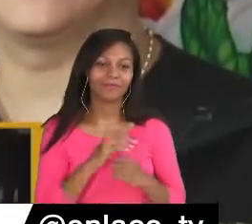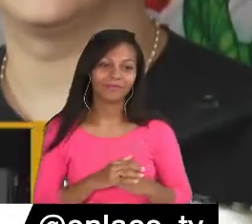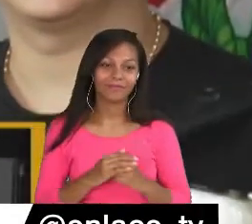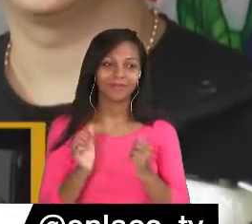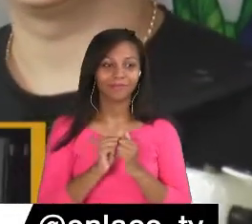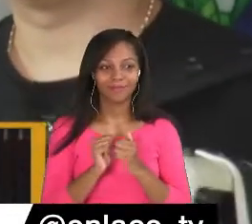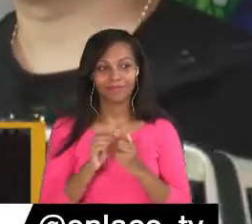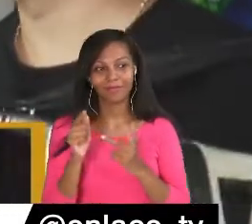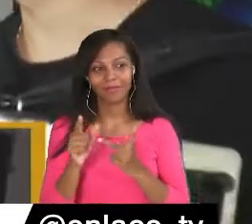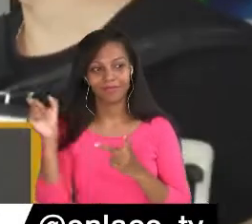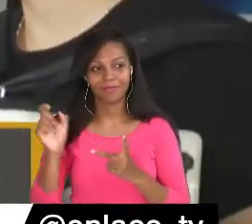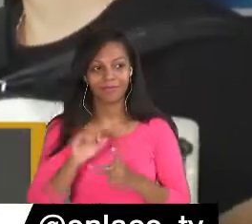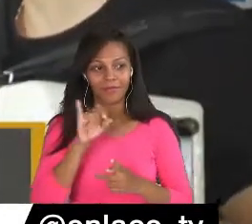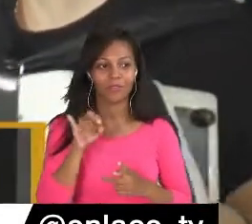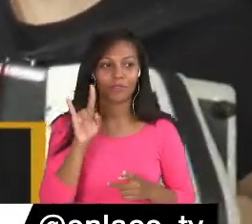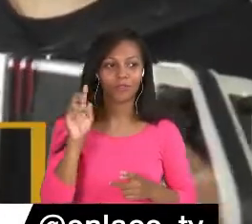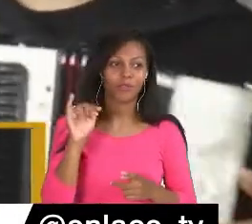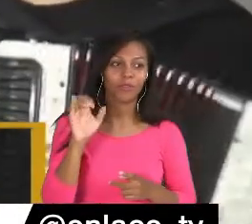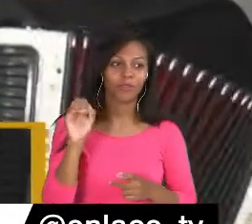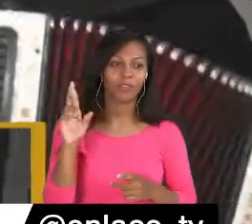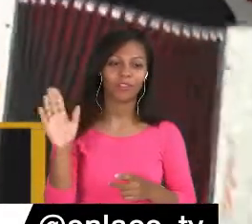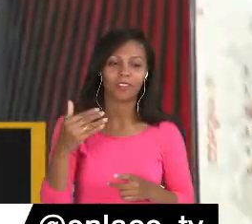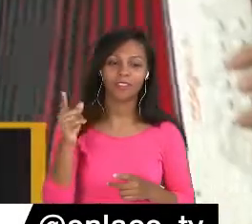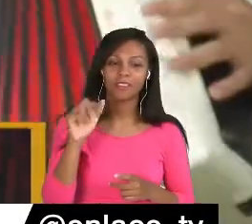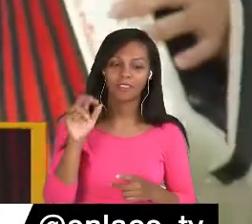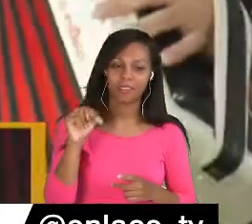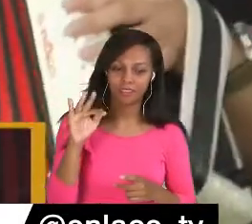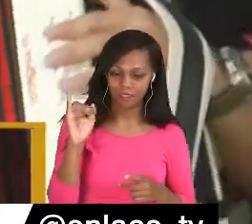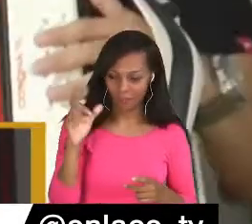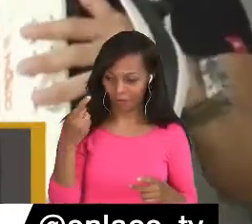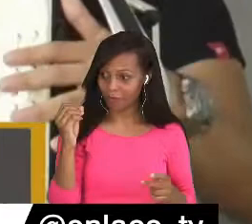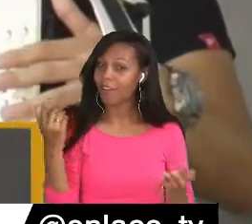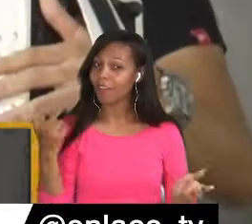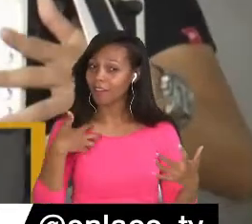Santiago, esta noche haciendo las delicias, pero que suene la música, Javier.